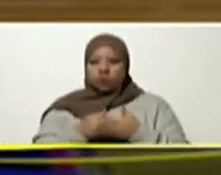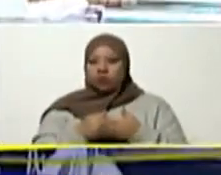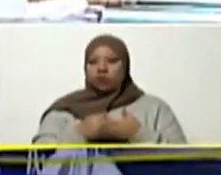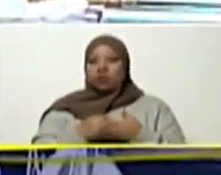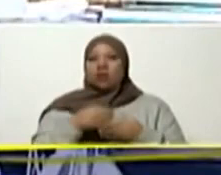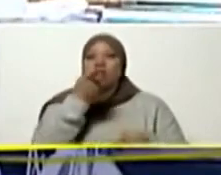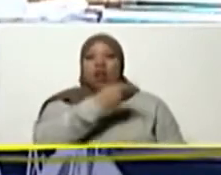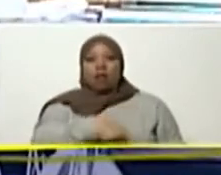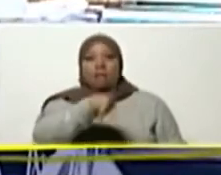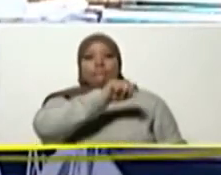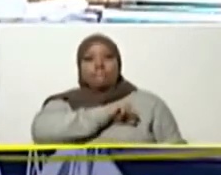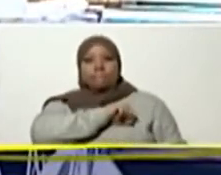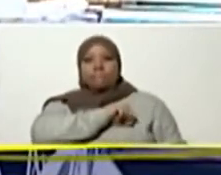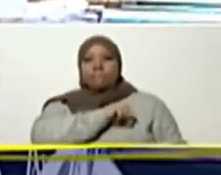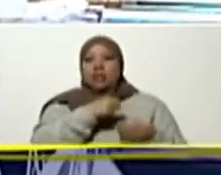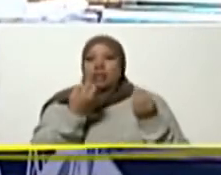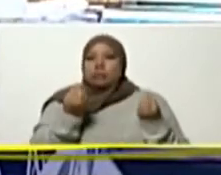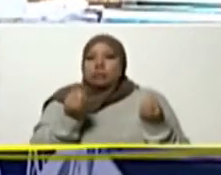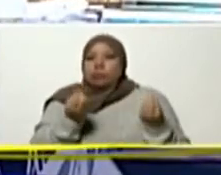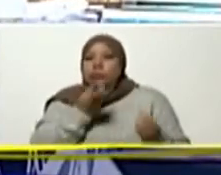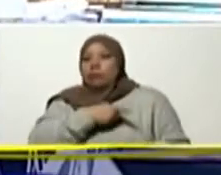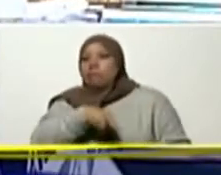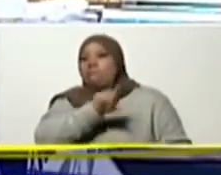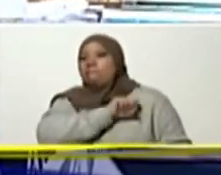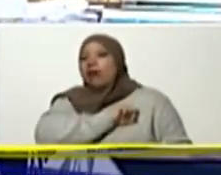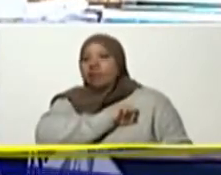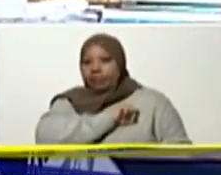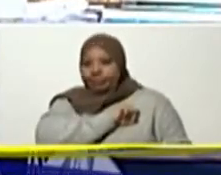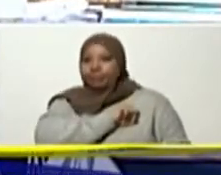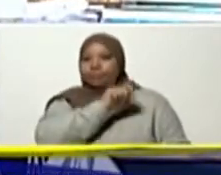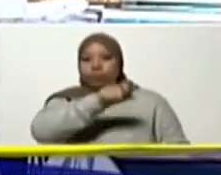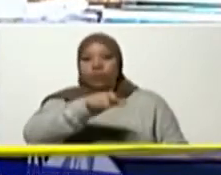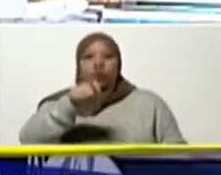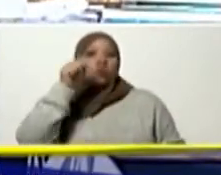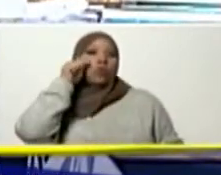de España, muchos turistas españoles, mucho.